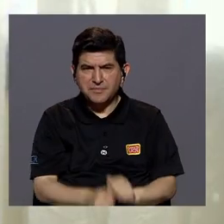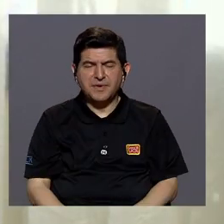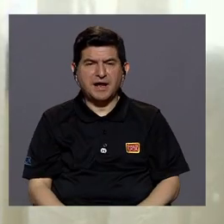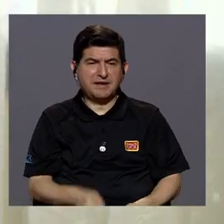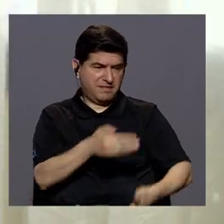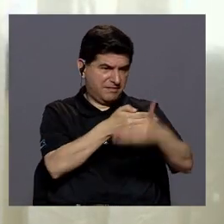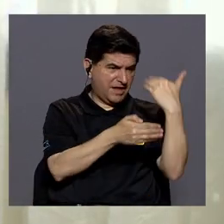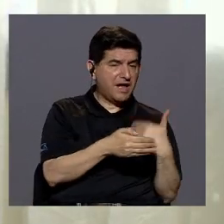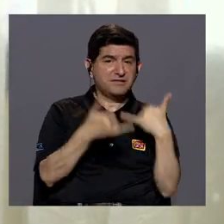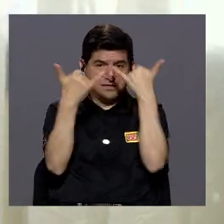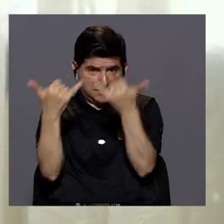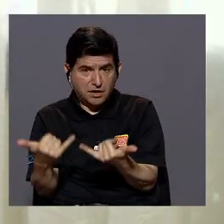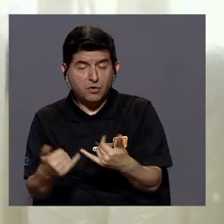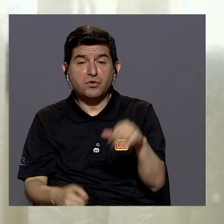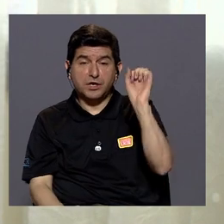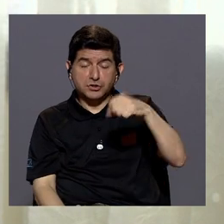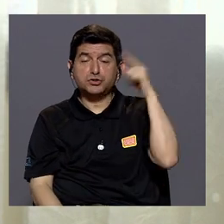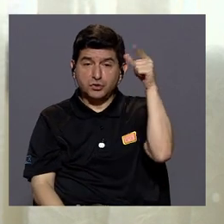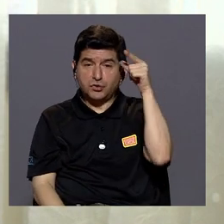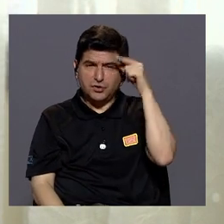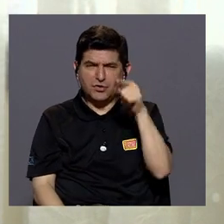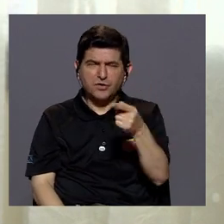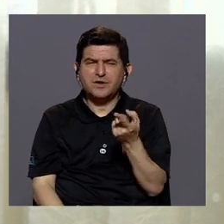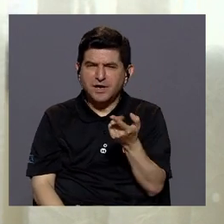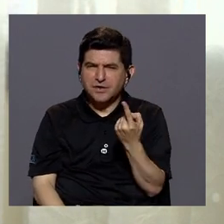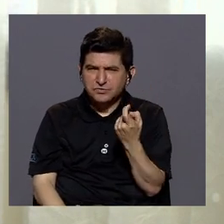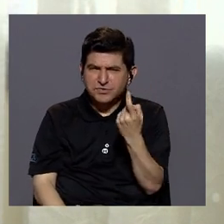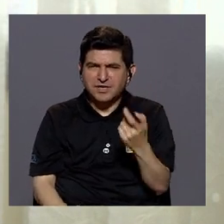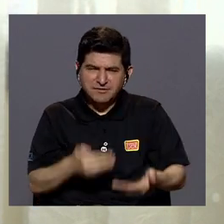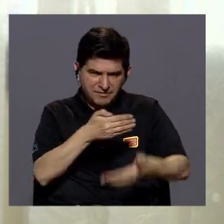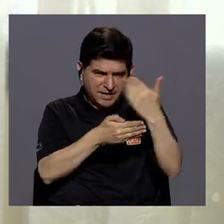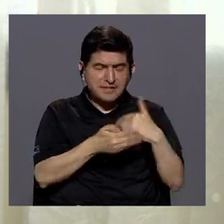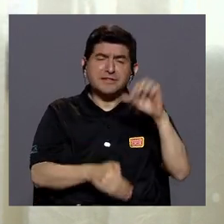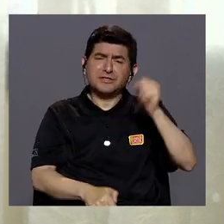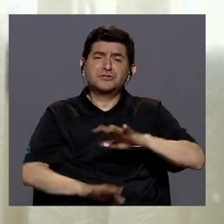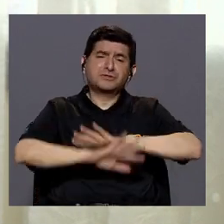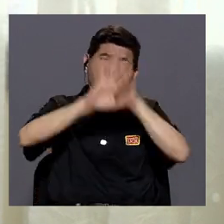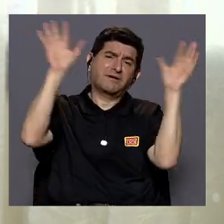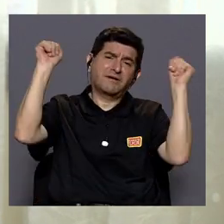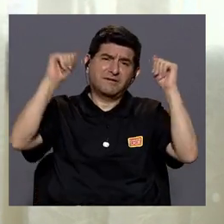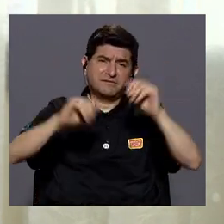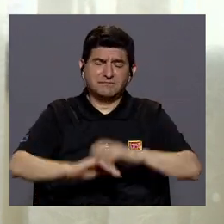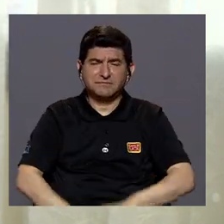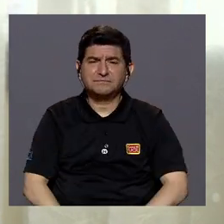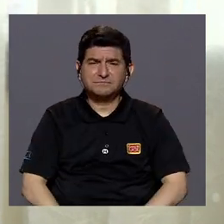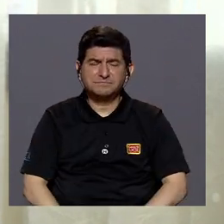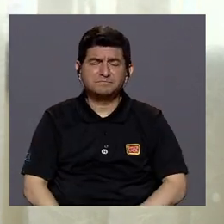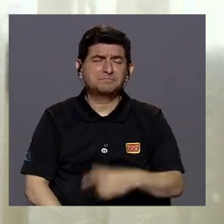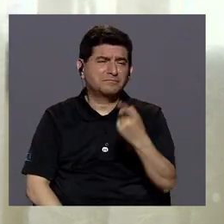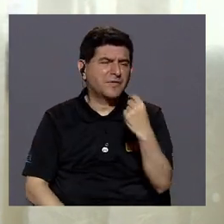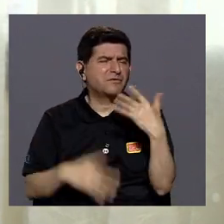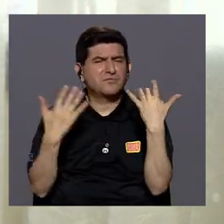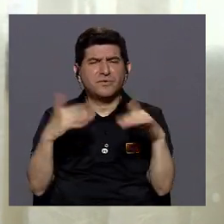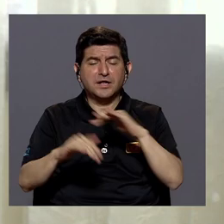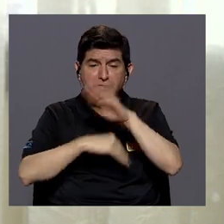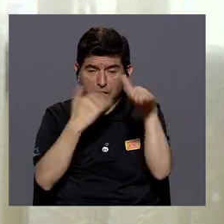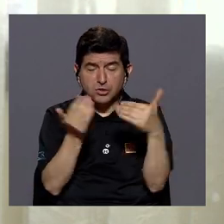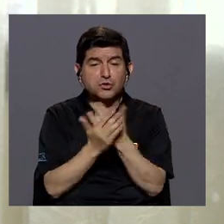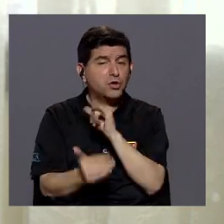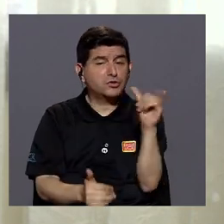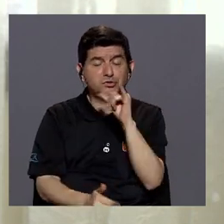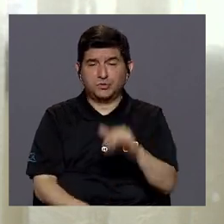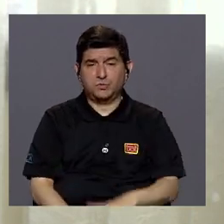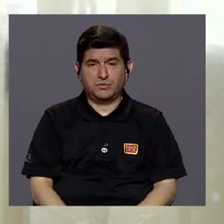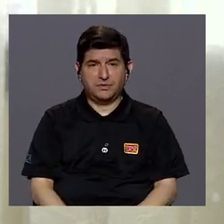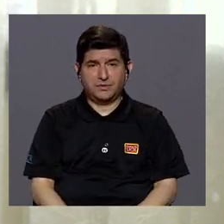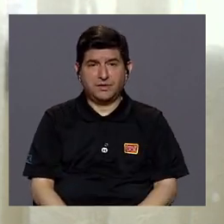es? Sí, obviamente. ¿La extraña? Sí, claro que sí. La extraño mucho. Y todos la extrañamos, los